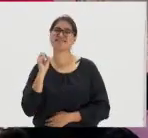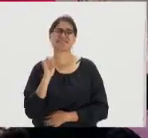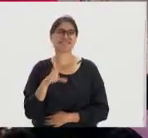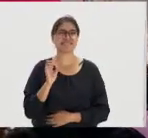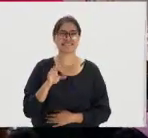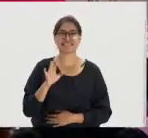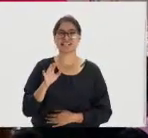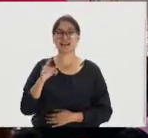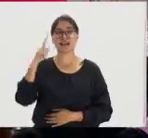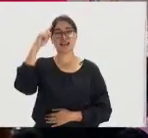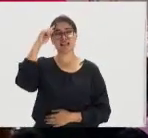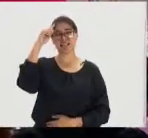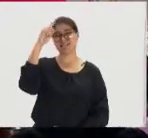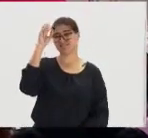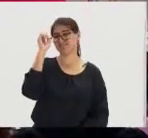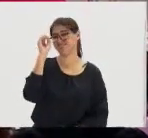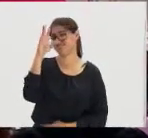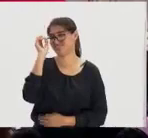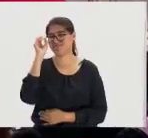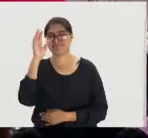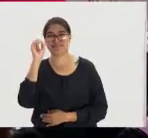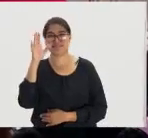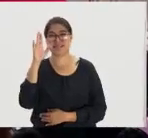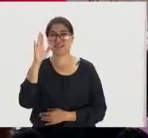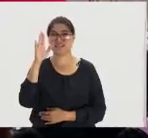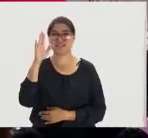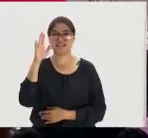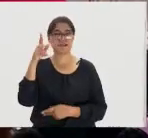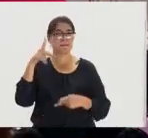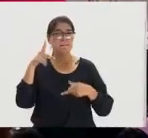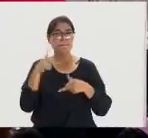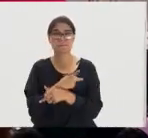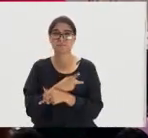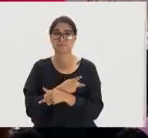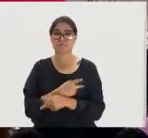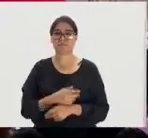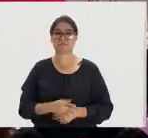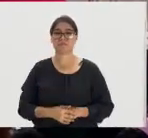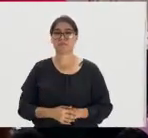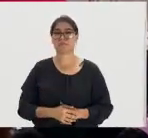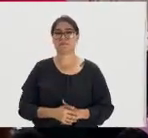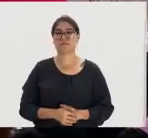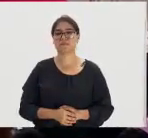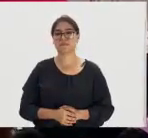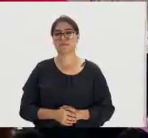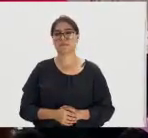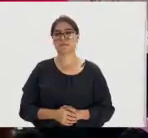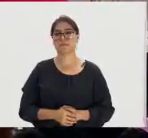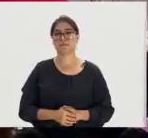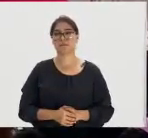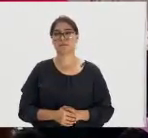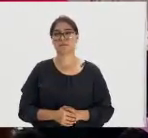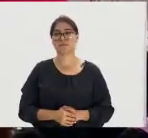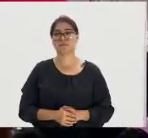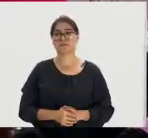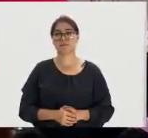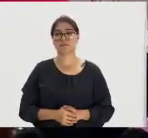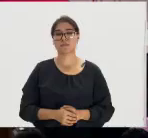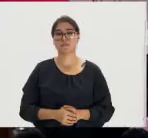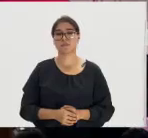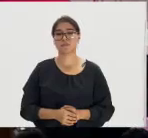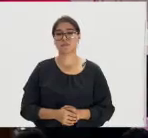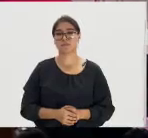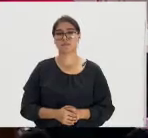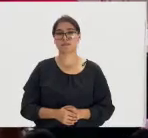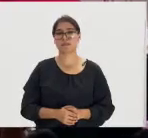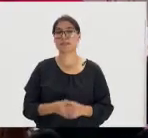esa cefalea que se convierte en una migraña. Eso es detestable. Otros dirán el dolor. Pero ahí me está diciendo que